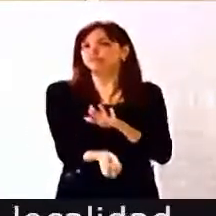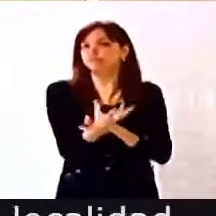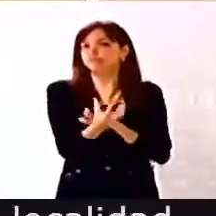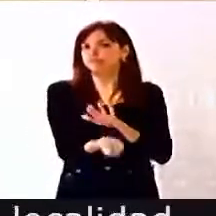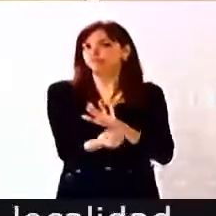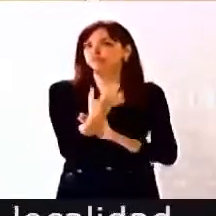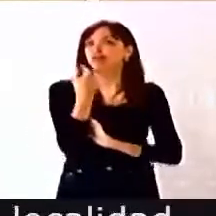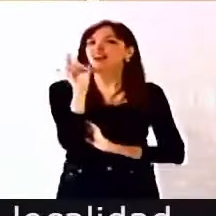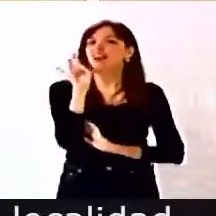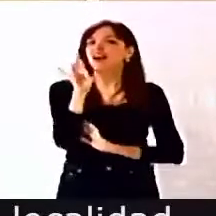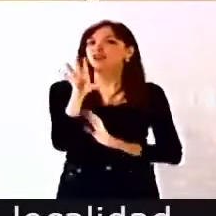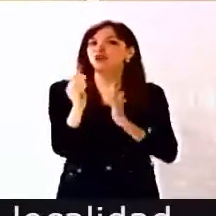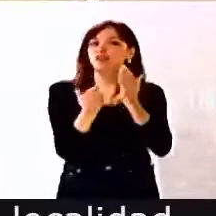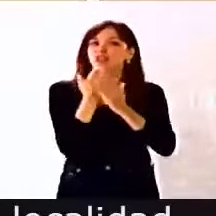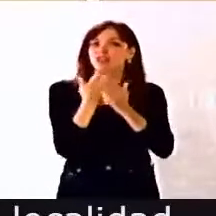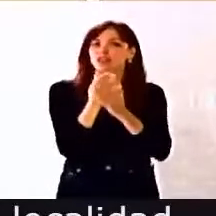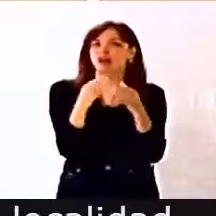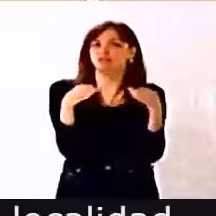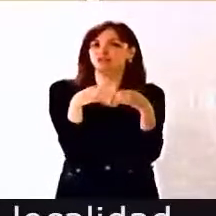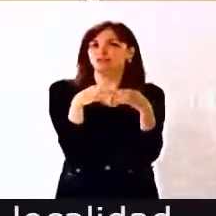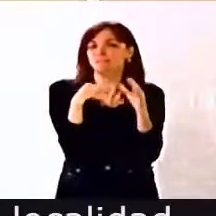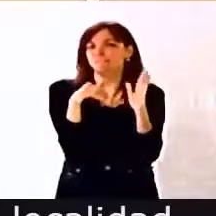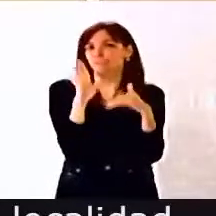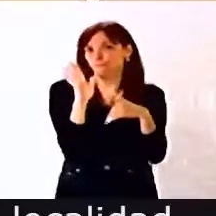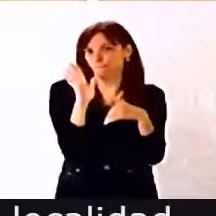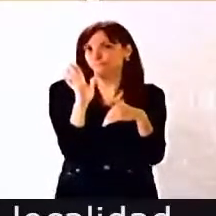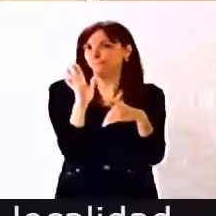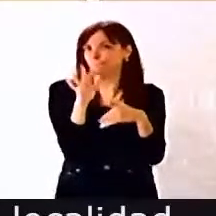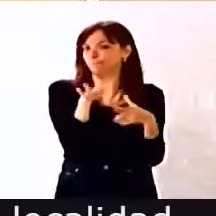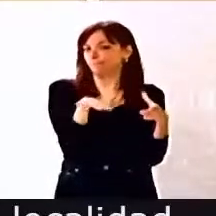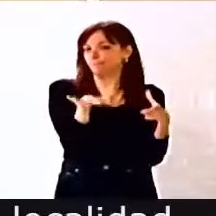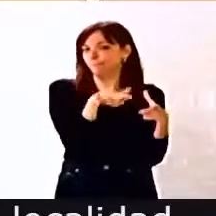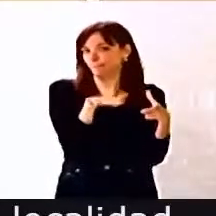en los 14 días muy por encima de lo deseable.